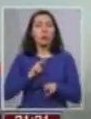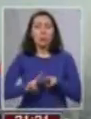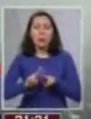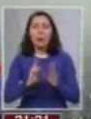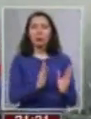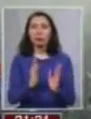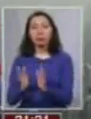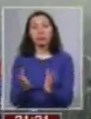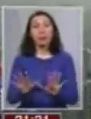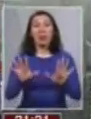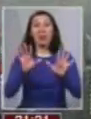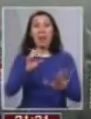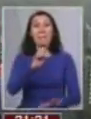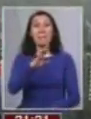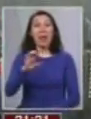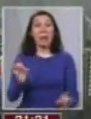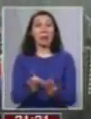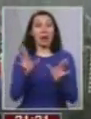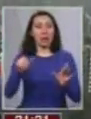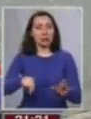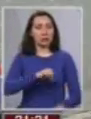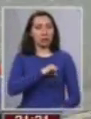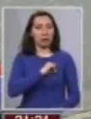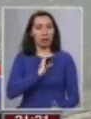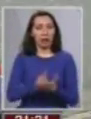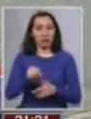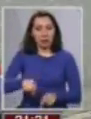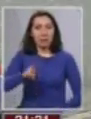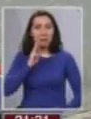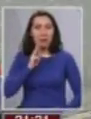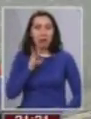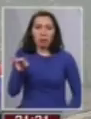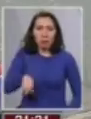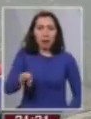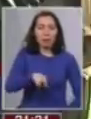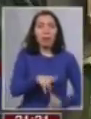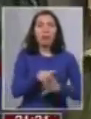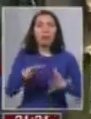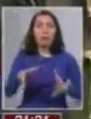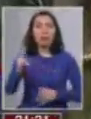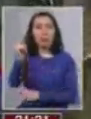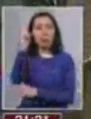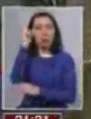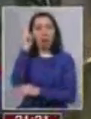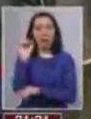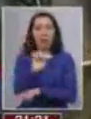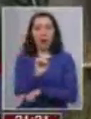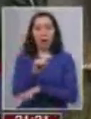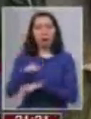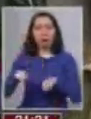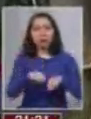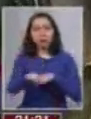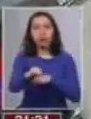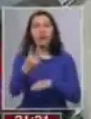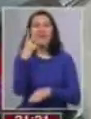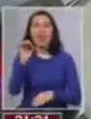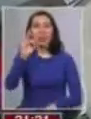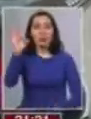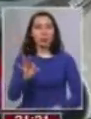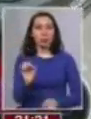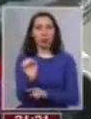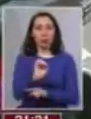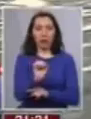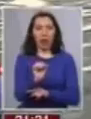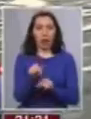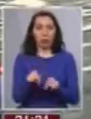10 preemergencias se han decretado en Santiago hasta este miércoles. Esta medida prohíbe la circulación de cerca del 20% de